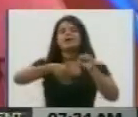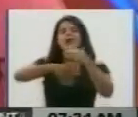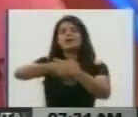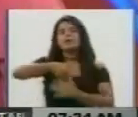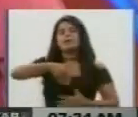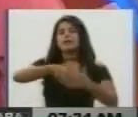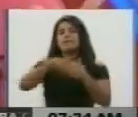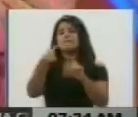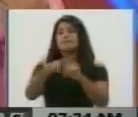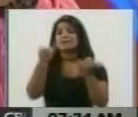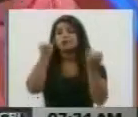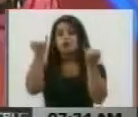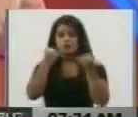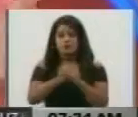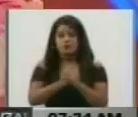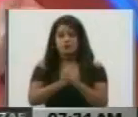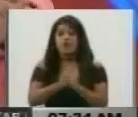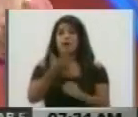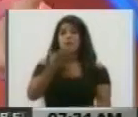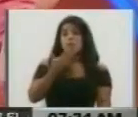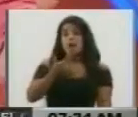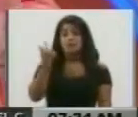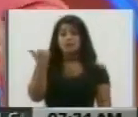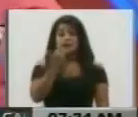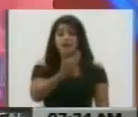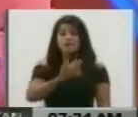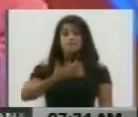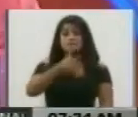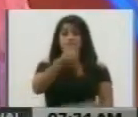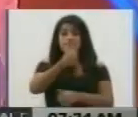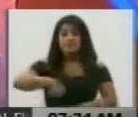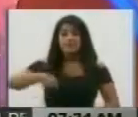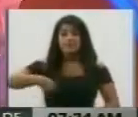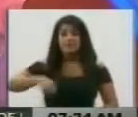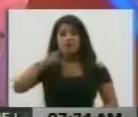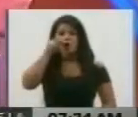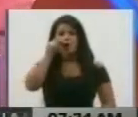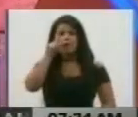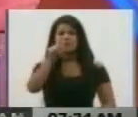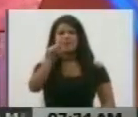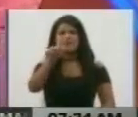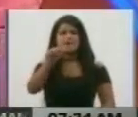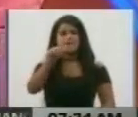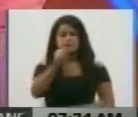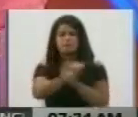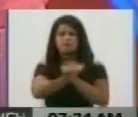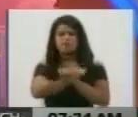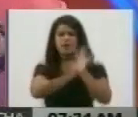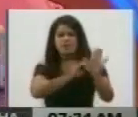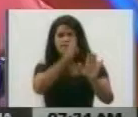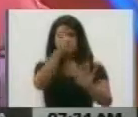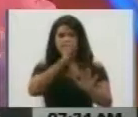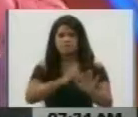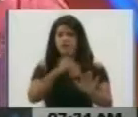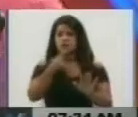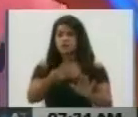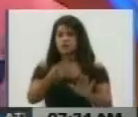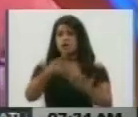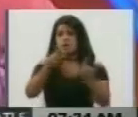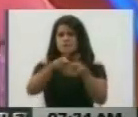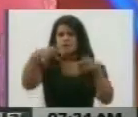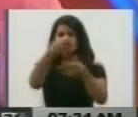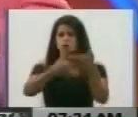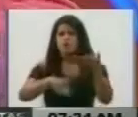vicepresidente de la presidenta Dilma, ayer acaba de informarse a través de un periódico que digamos de izquierda no tiene nada, que es la Folha